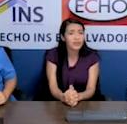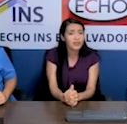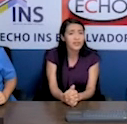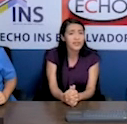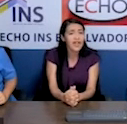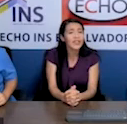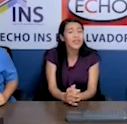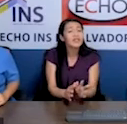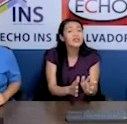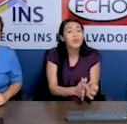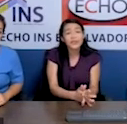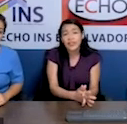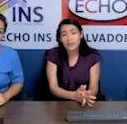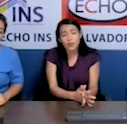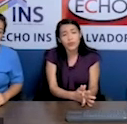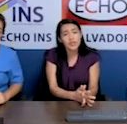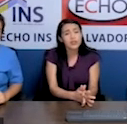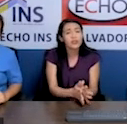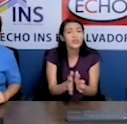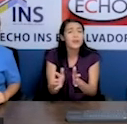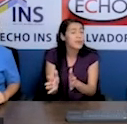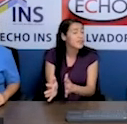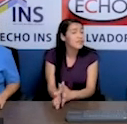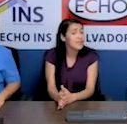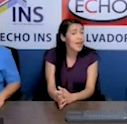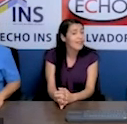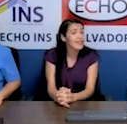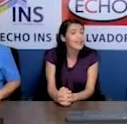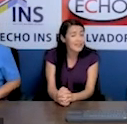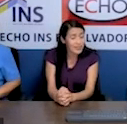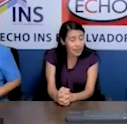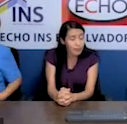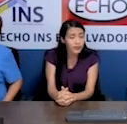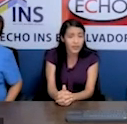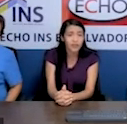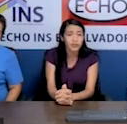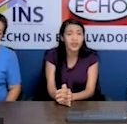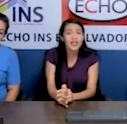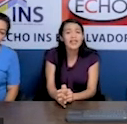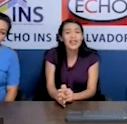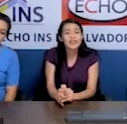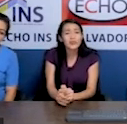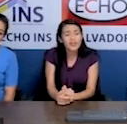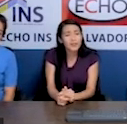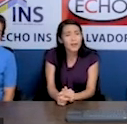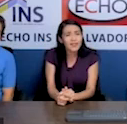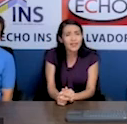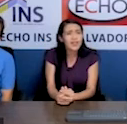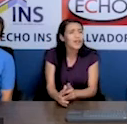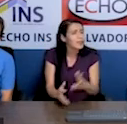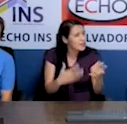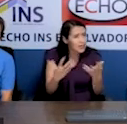con una sensibilidad del 93% y especificidad del 100%. La